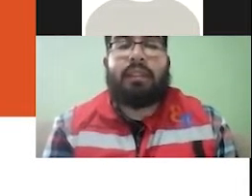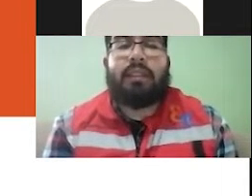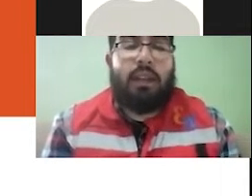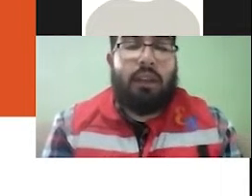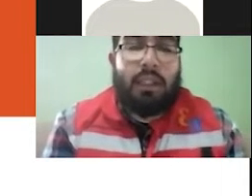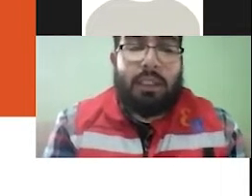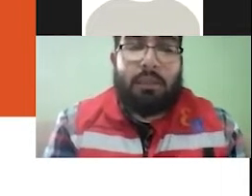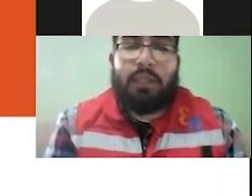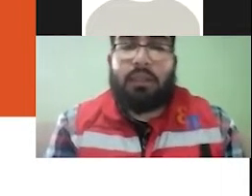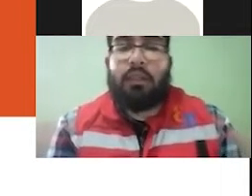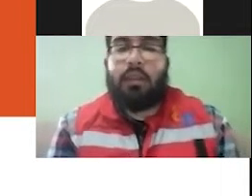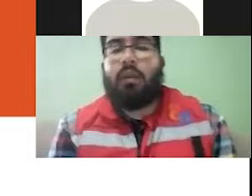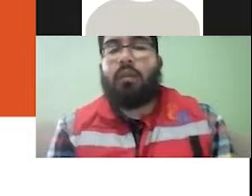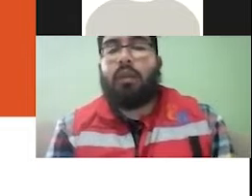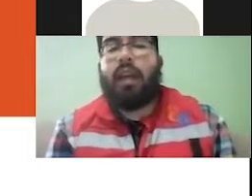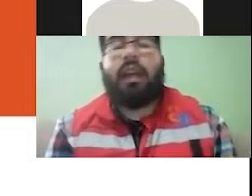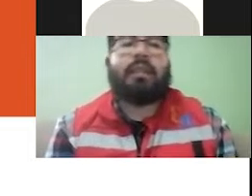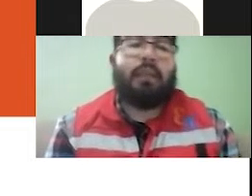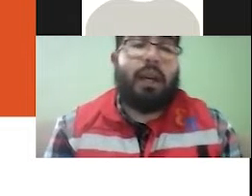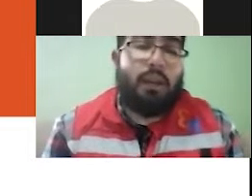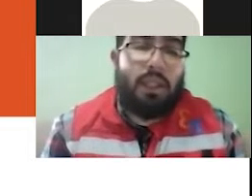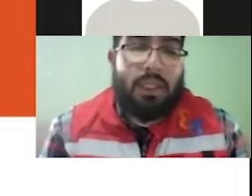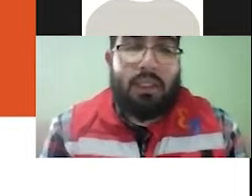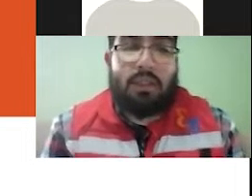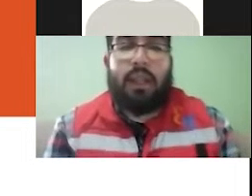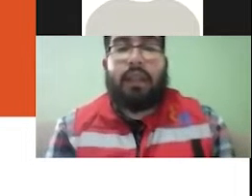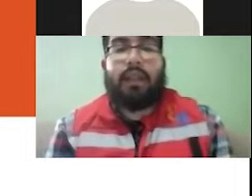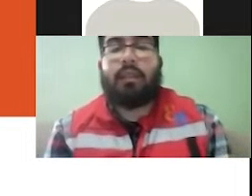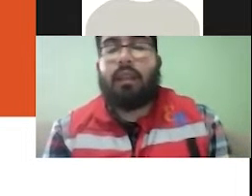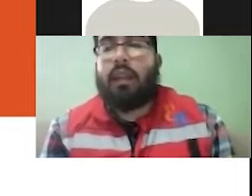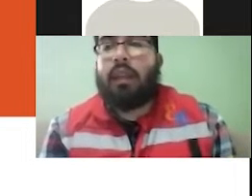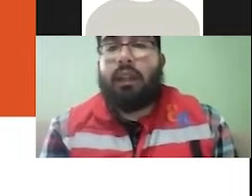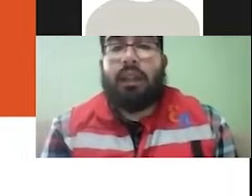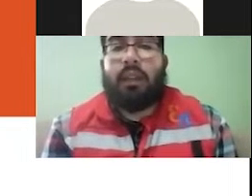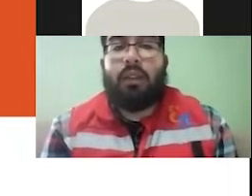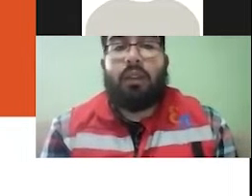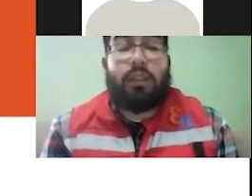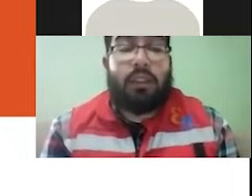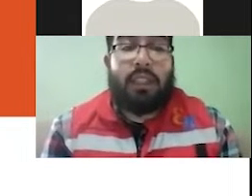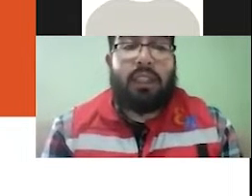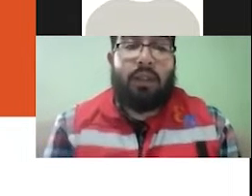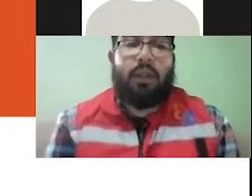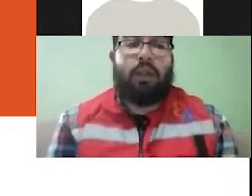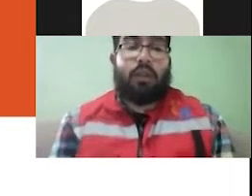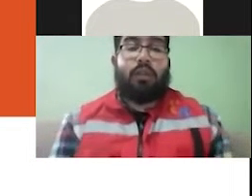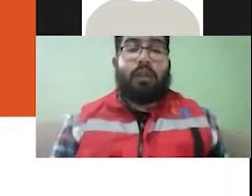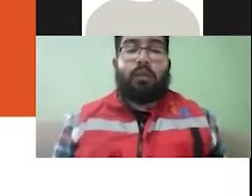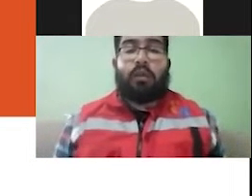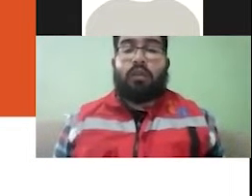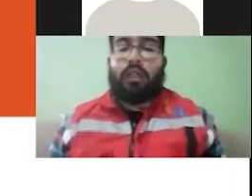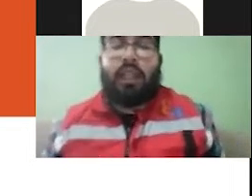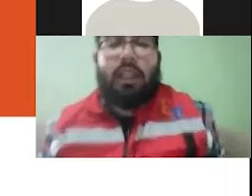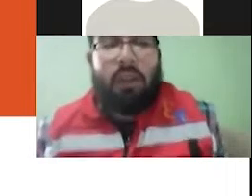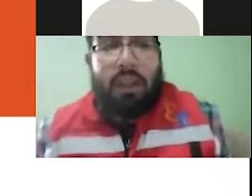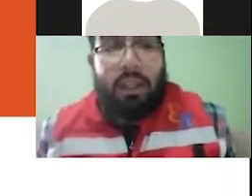que se cerraron las llaves de paso tanto de agua como de gas, que se bajaron las pastillas eléctricas. Todos esos detalles los